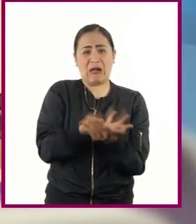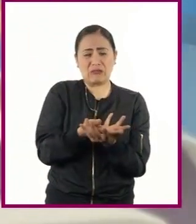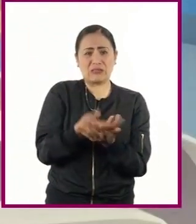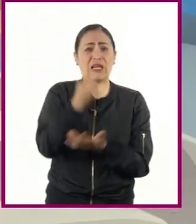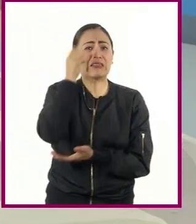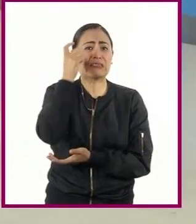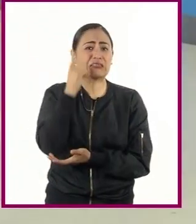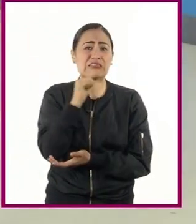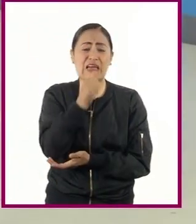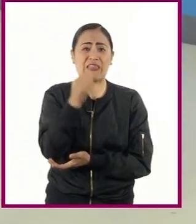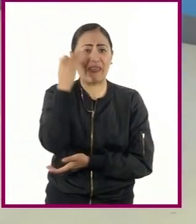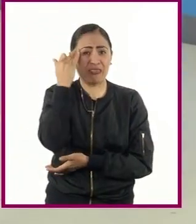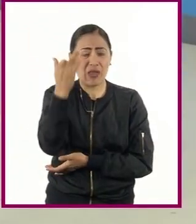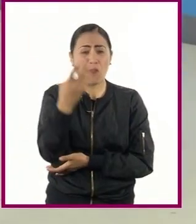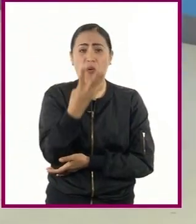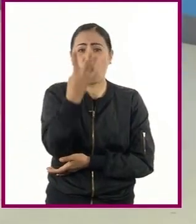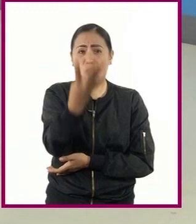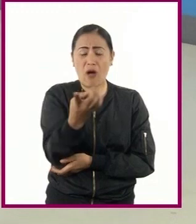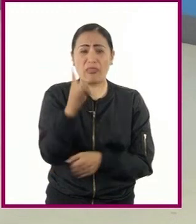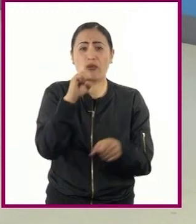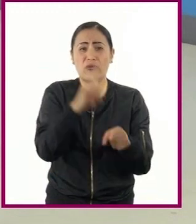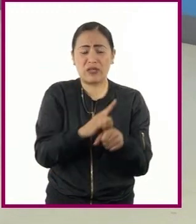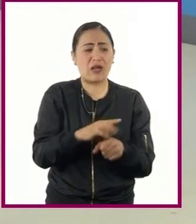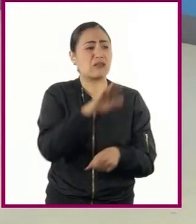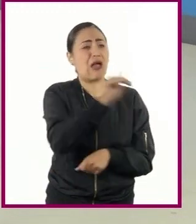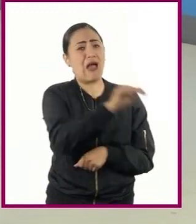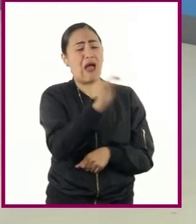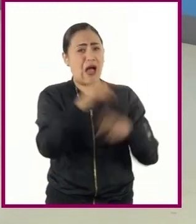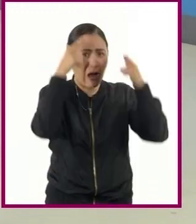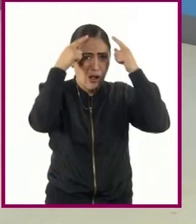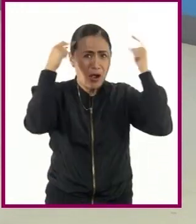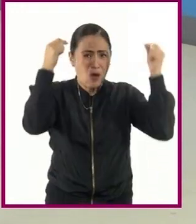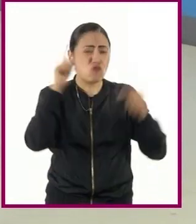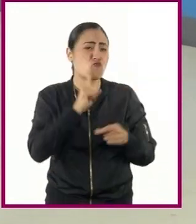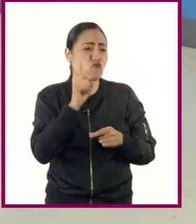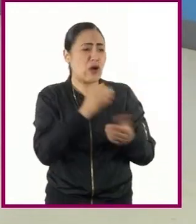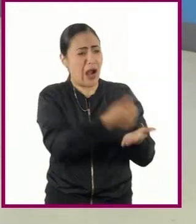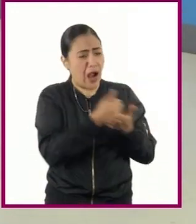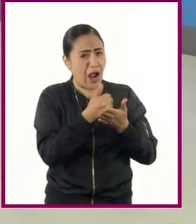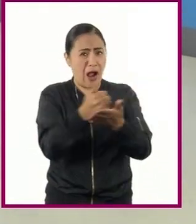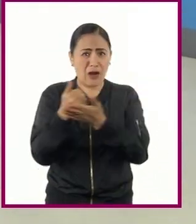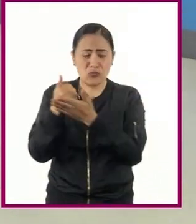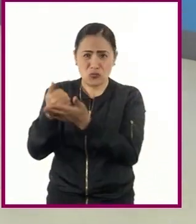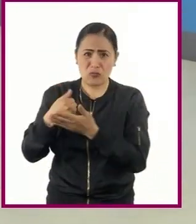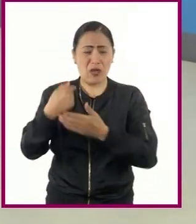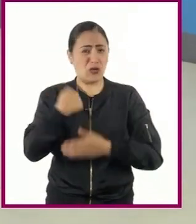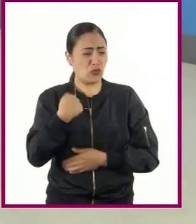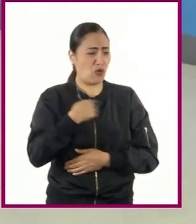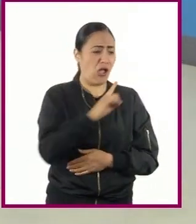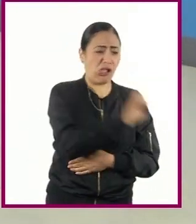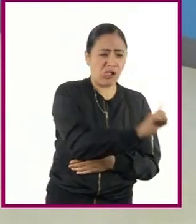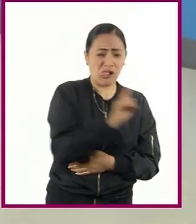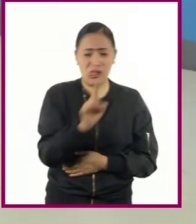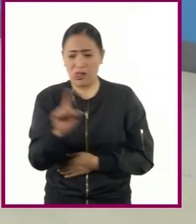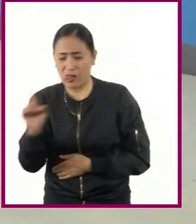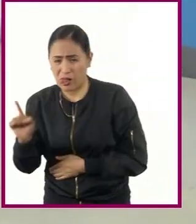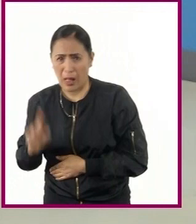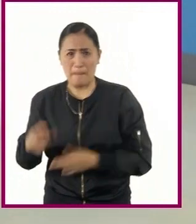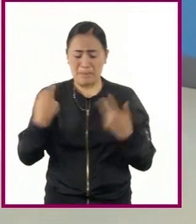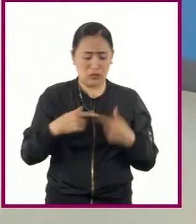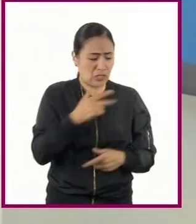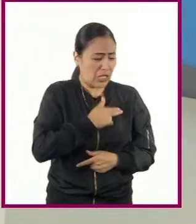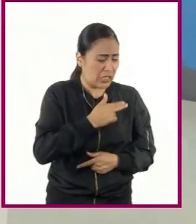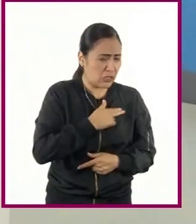4 días. Todos decían, enfermera, ayúdeme. Yo corría de uno a otro enfermo. Una